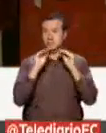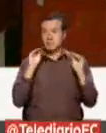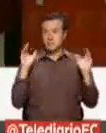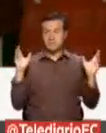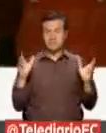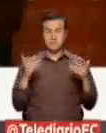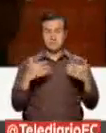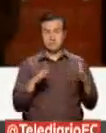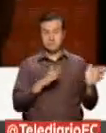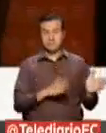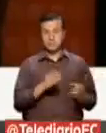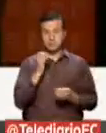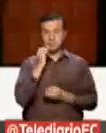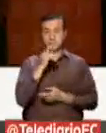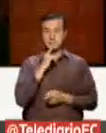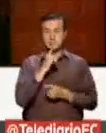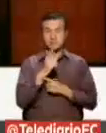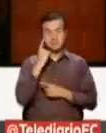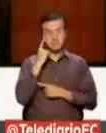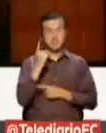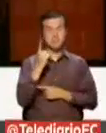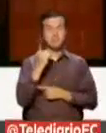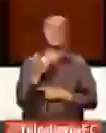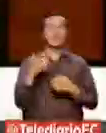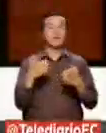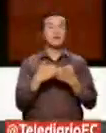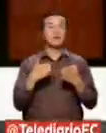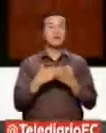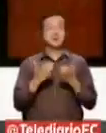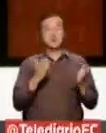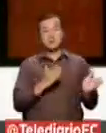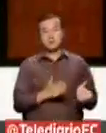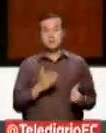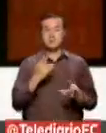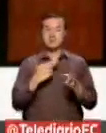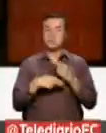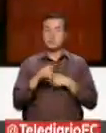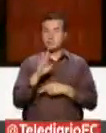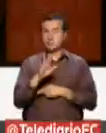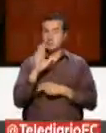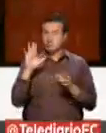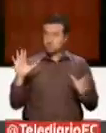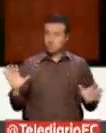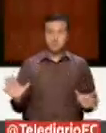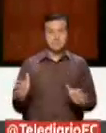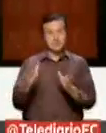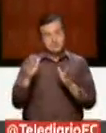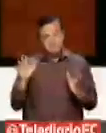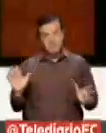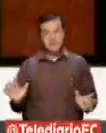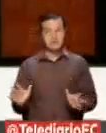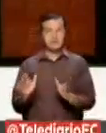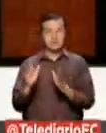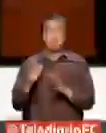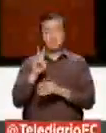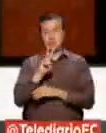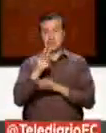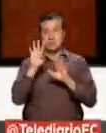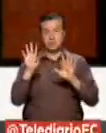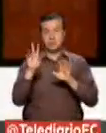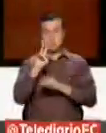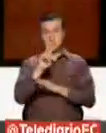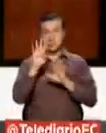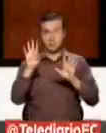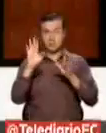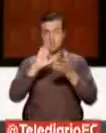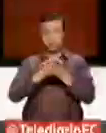vaya comentando un poco la alegría del equipo que va a emprender esta cruzada a partir del 29